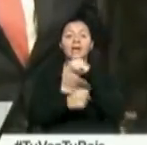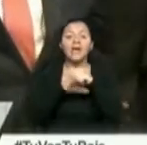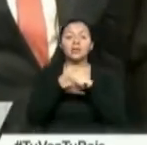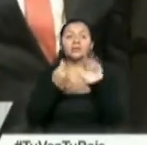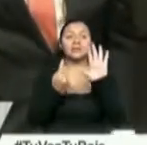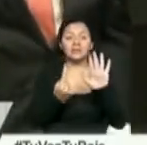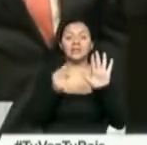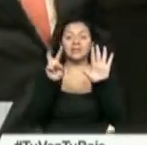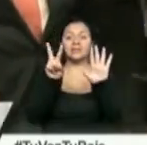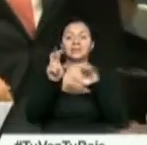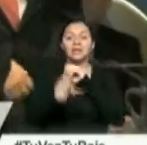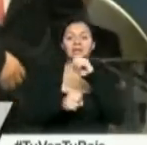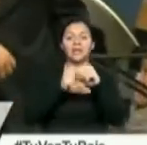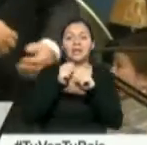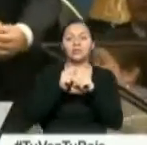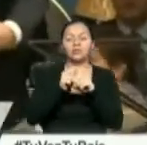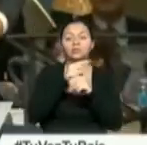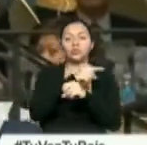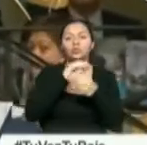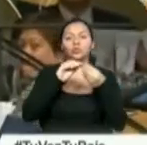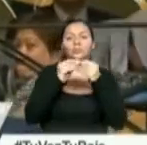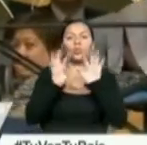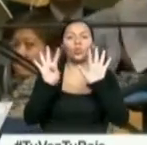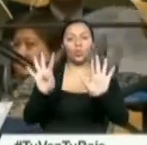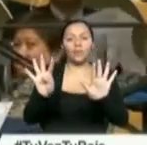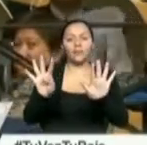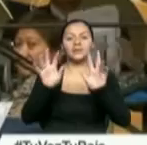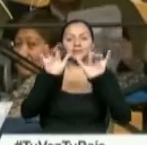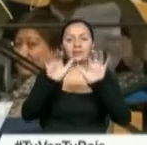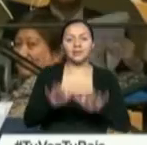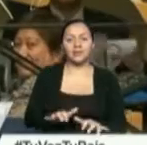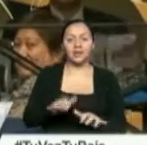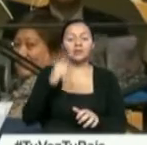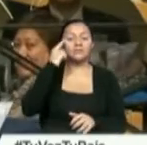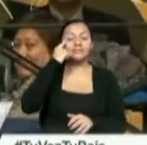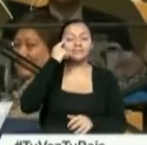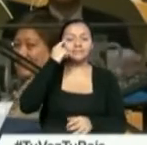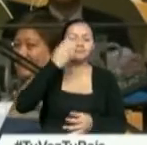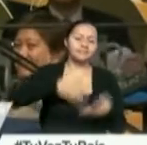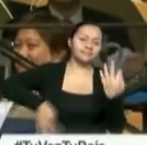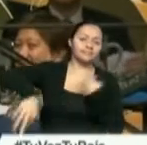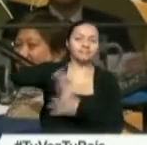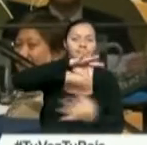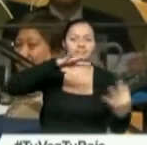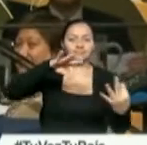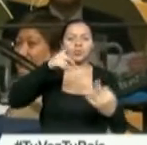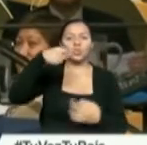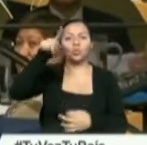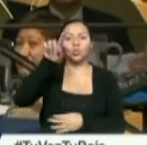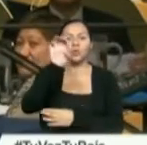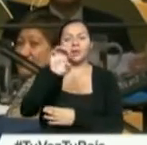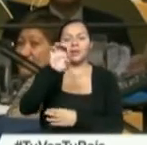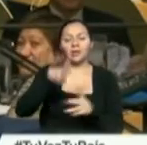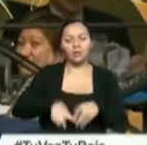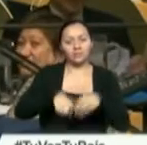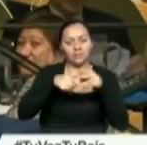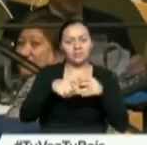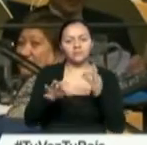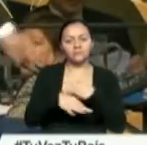años será el noveno secretario general de la onu y reemplazará al surcoreano ban ki-moon a partir del 1 de enero